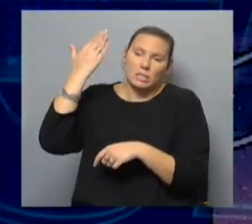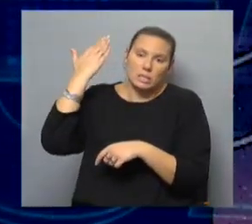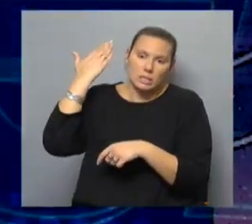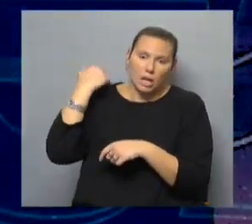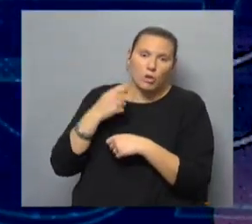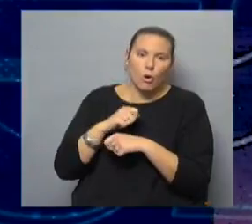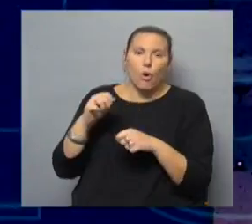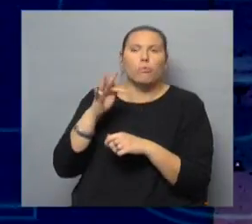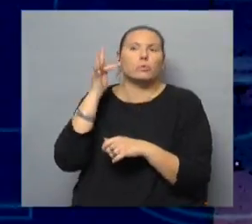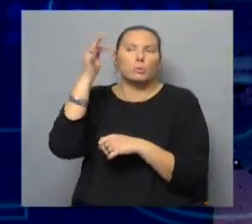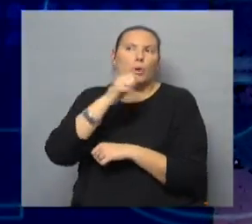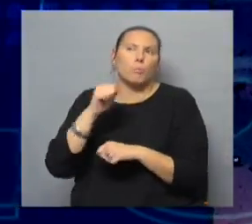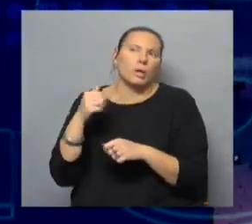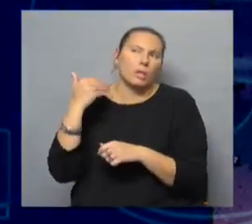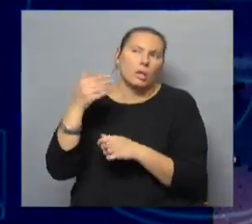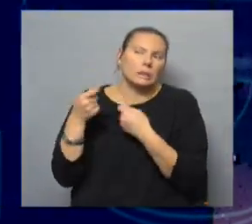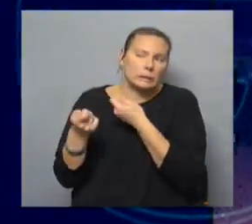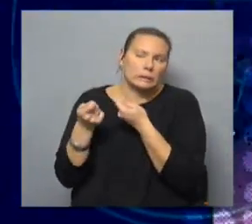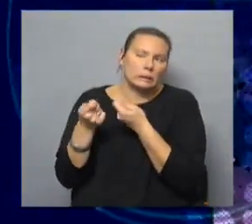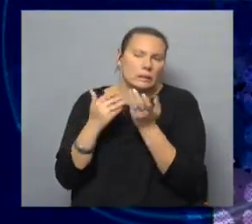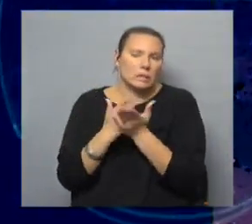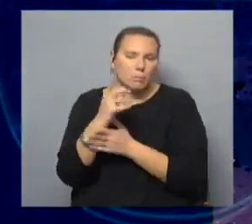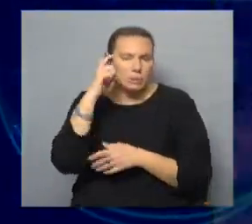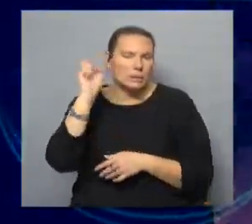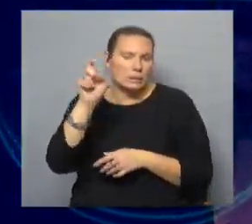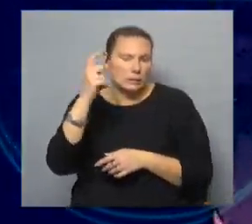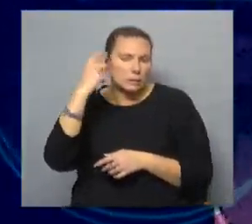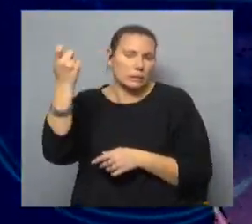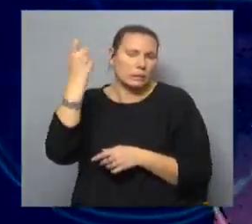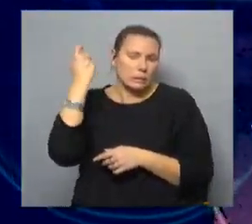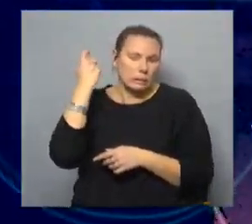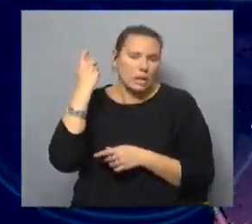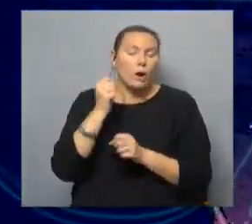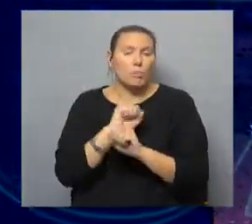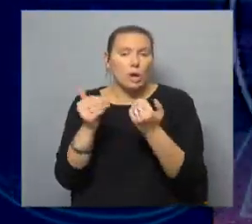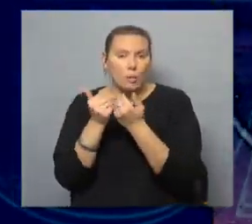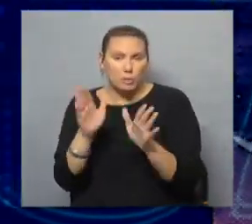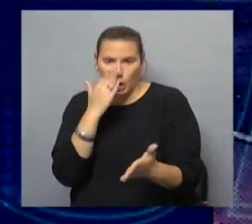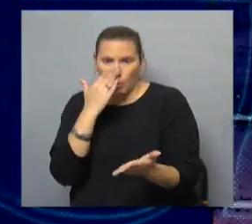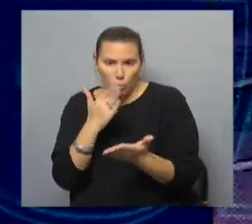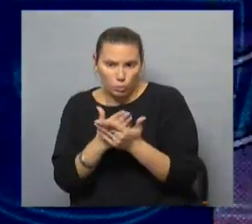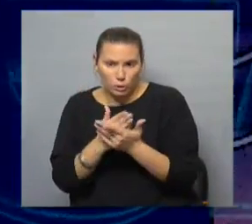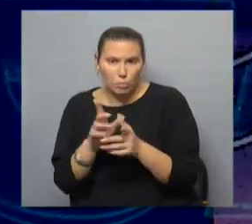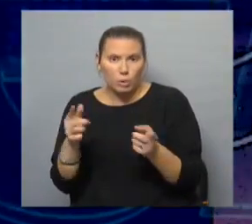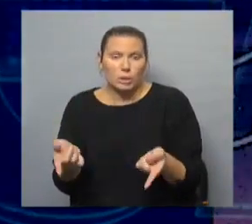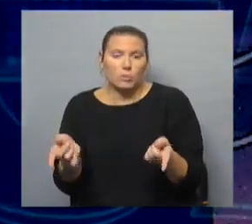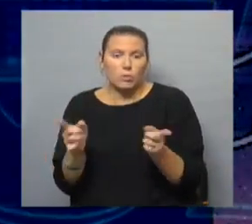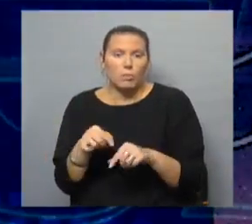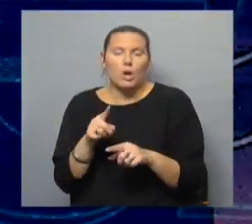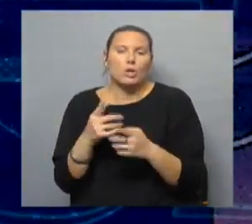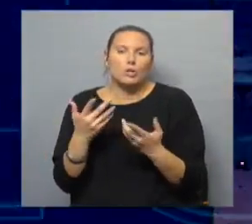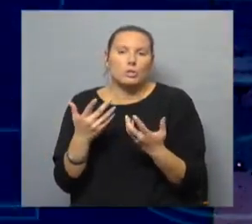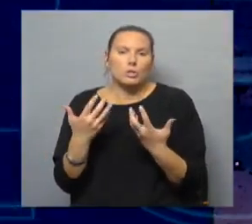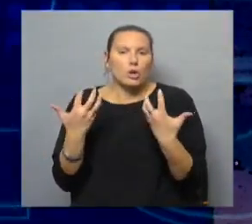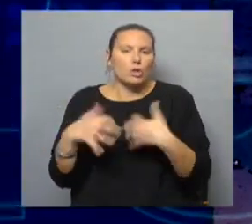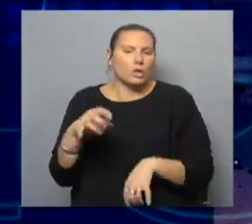llegar a pasar. Y cuando armás la historia, también lo pensás así, por ejemplo, decís, podés arrancar por el final y eso te va a traer... Es que no lo intento,